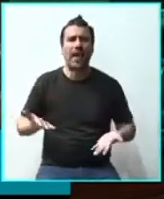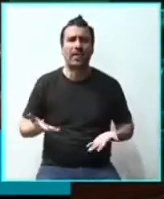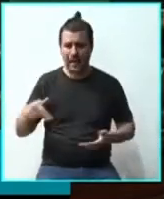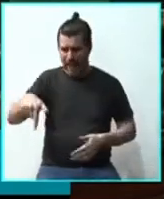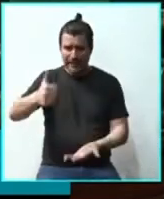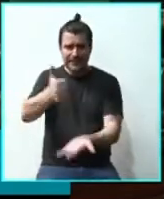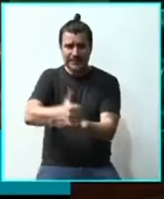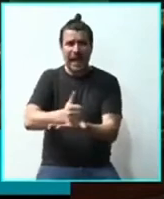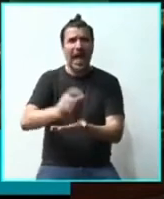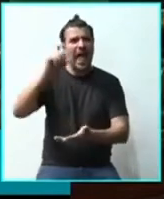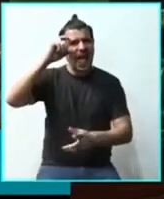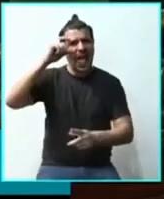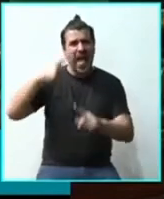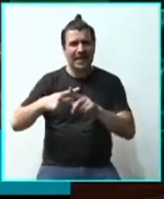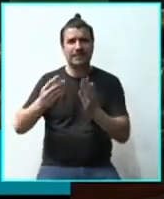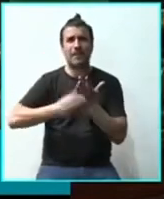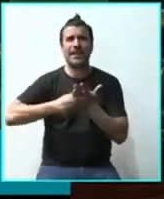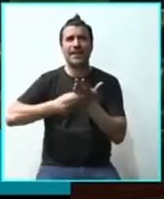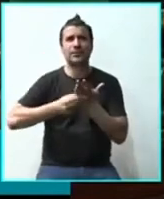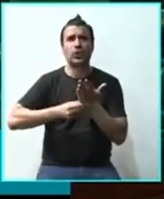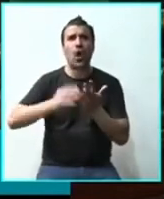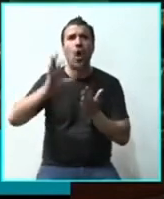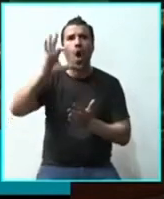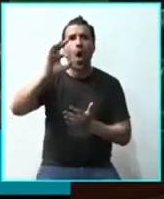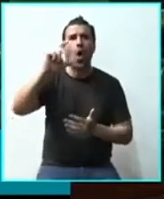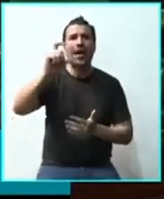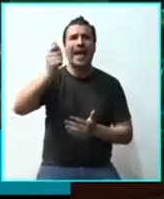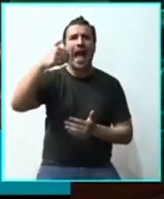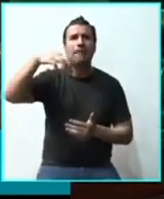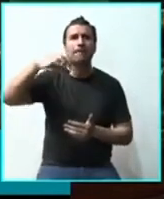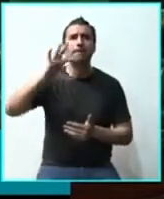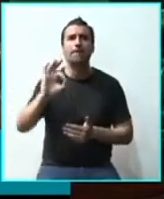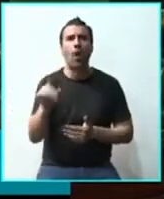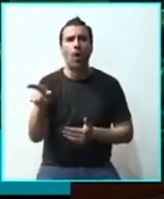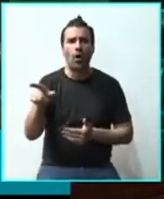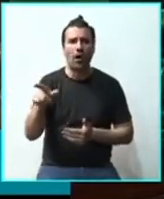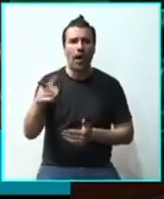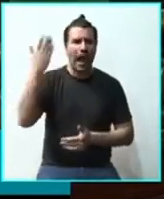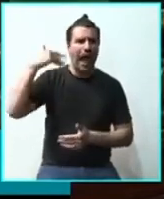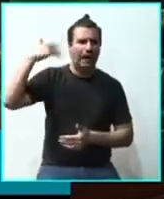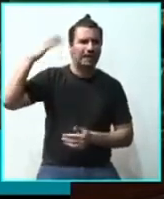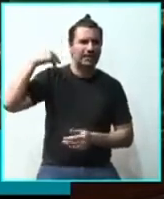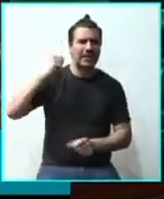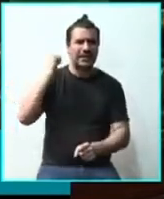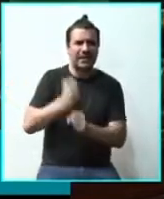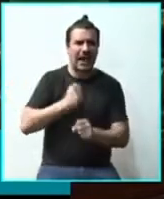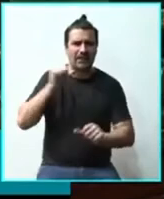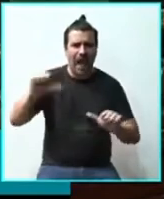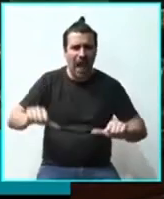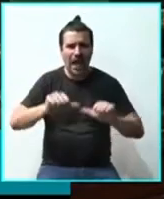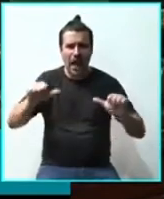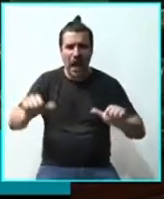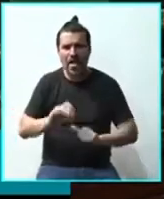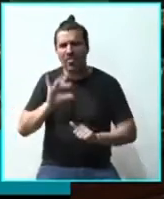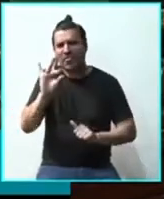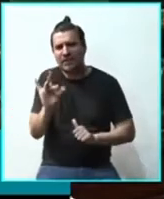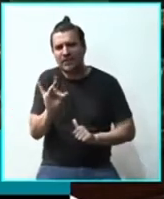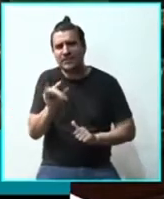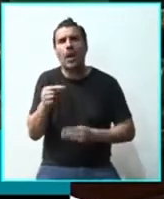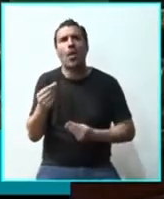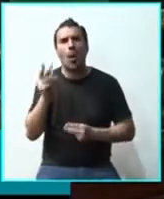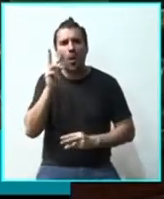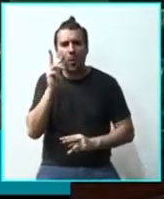el diputado Martín Ocampo, que le tocó una de las tareas más difíciles, la etapa embrionaria, de